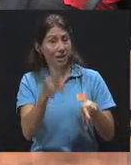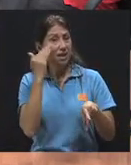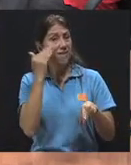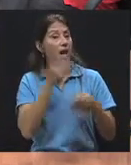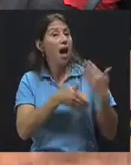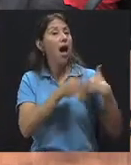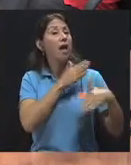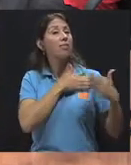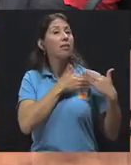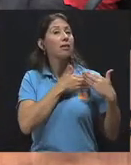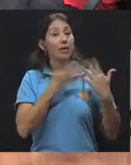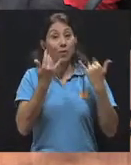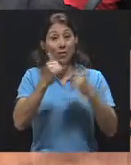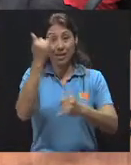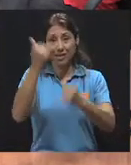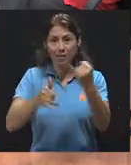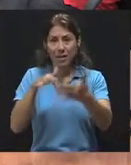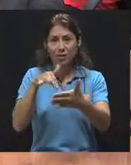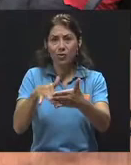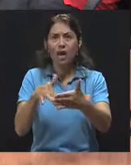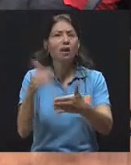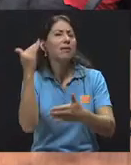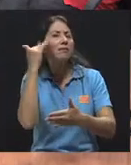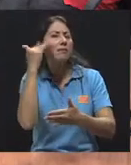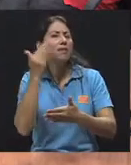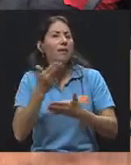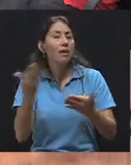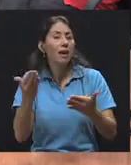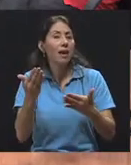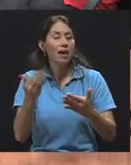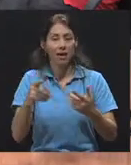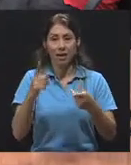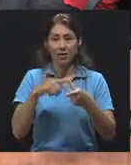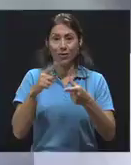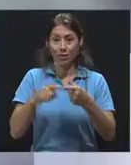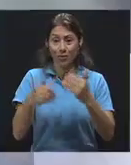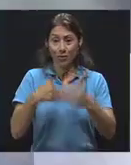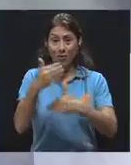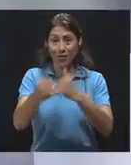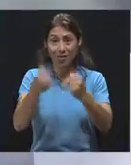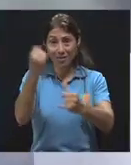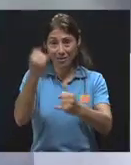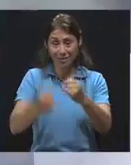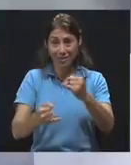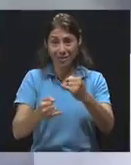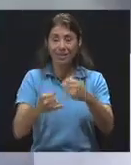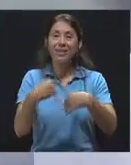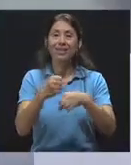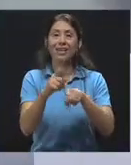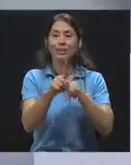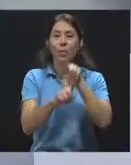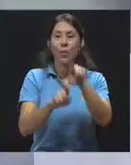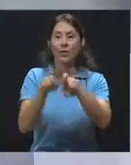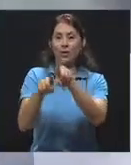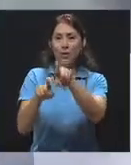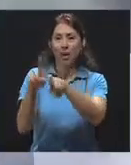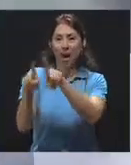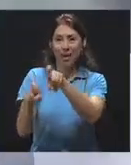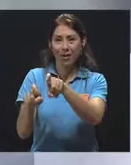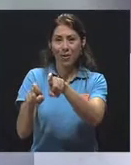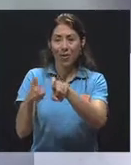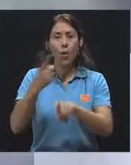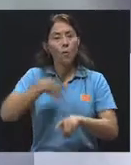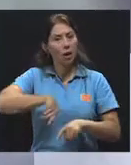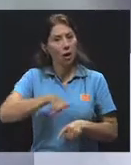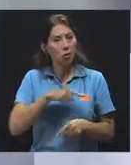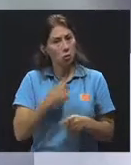primer día del curso, de cualquiera de los 6 módulos de facilidad, se hace un cuestionario donde además de que vamos